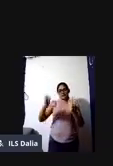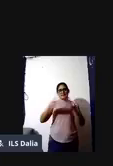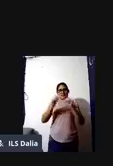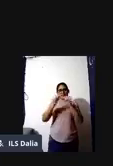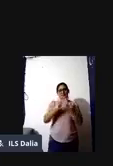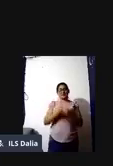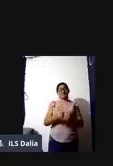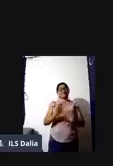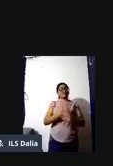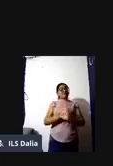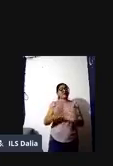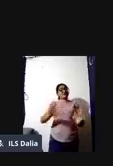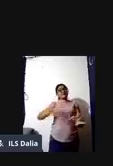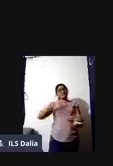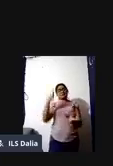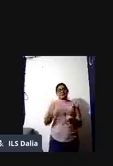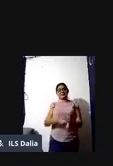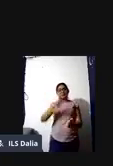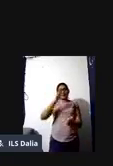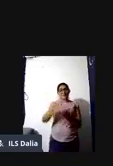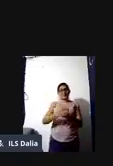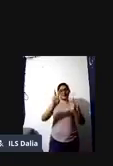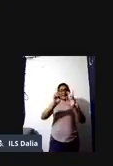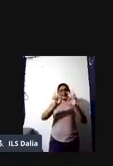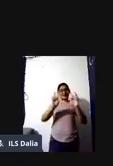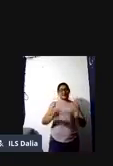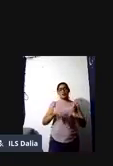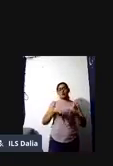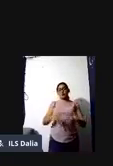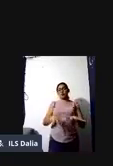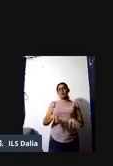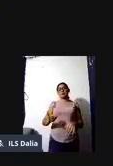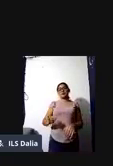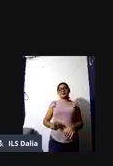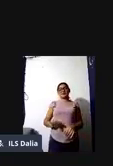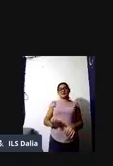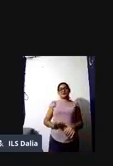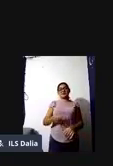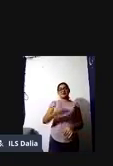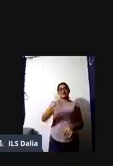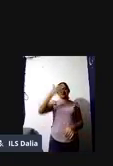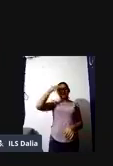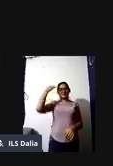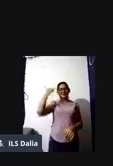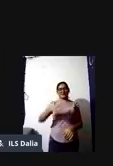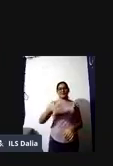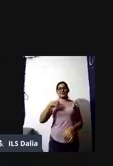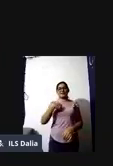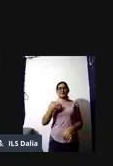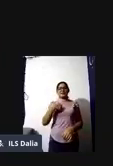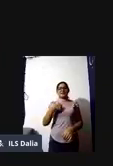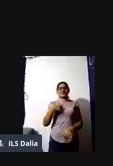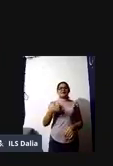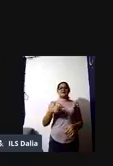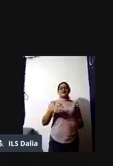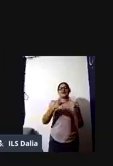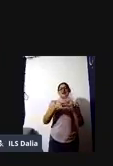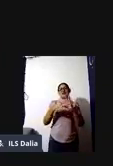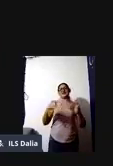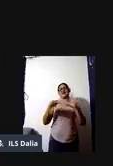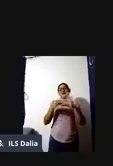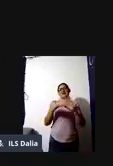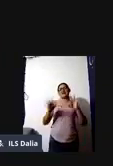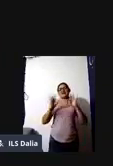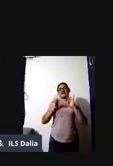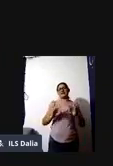acabamos con este temazo, oigan. Ya saben que yo me estoy yendo bien light, porque si no, luego se espantan y ya no